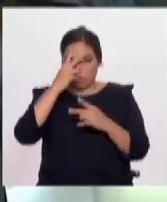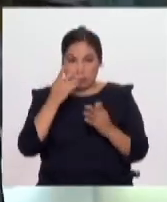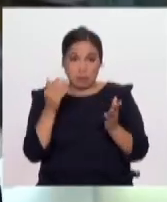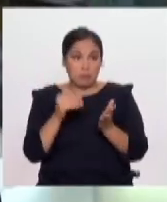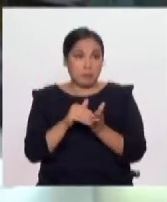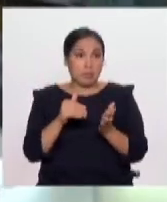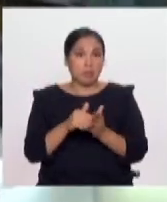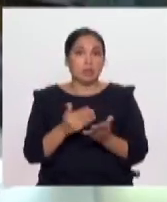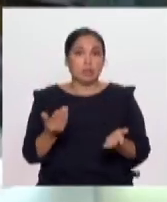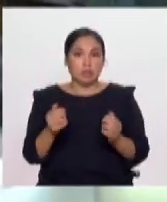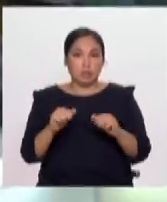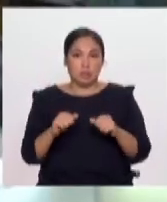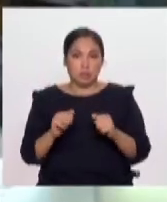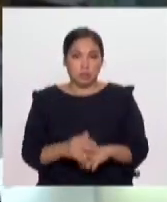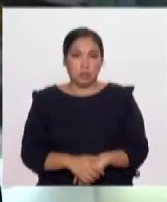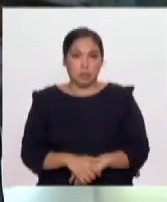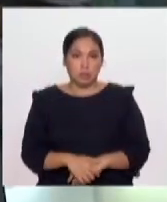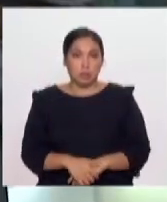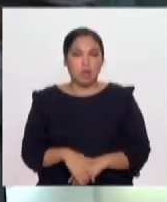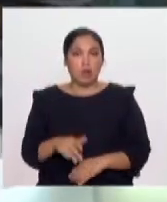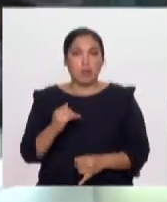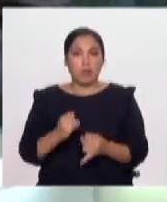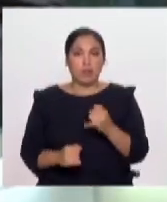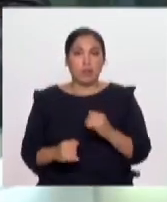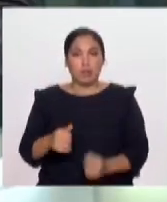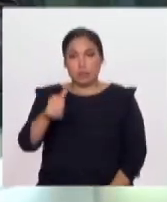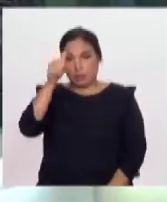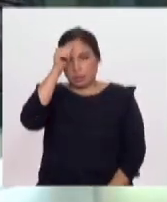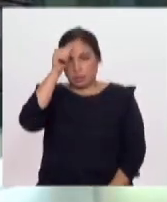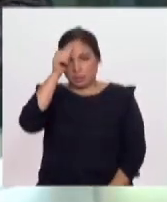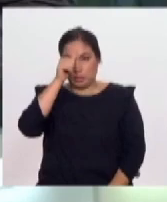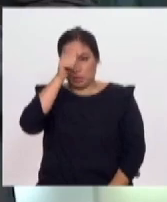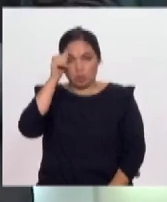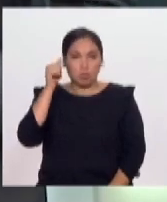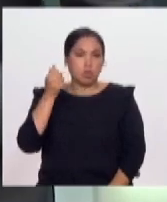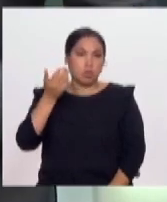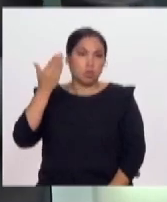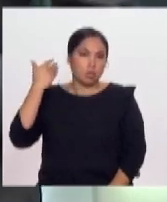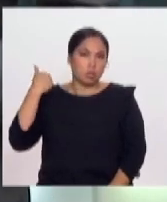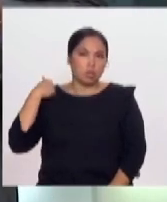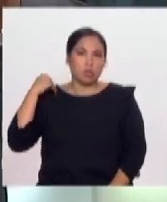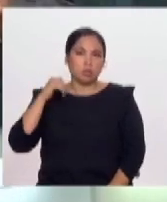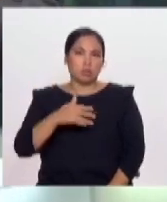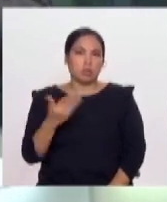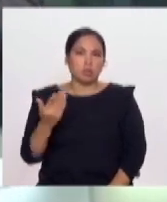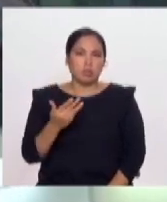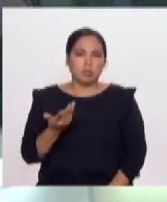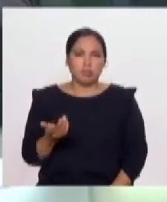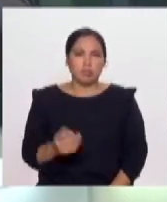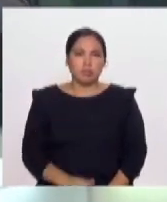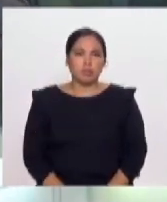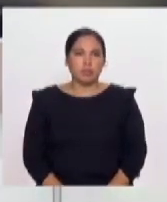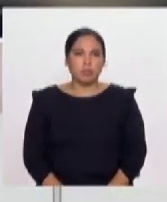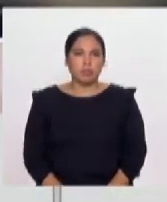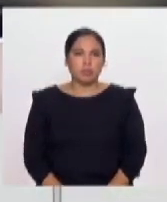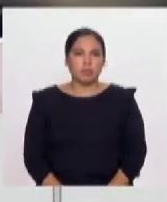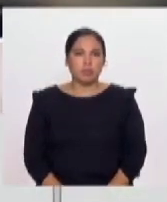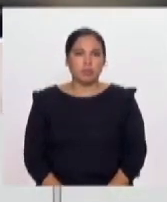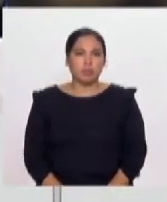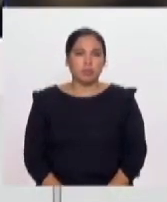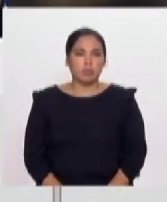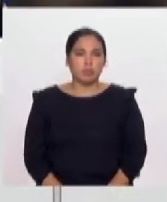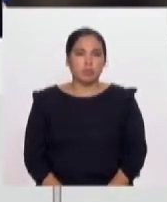Algo realmente indignante, ¿no? Porque el último fin de semana nos hemos enterado sobre un caso de una pareja, en realidad